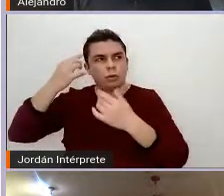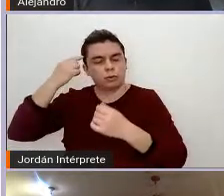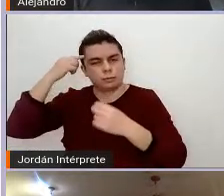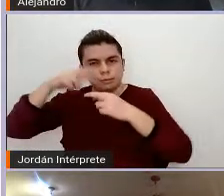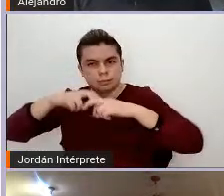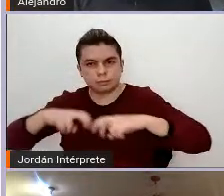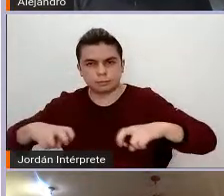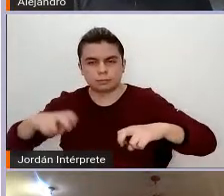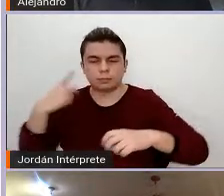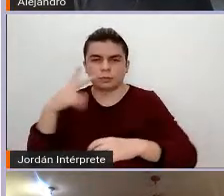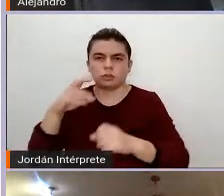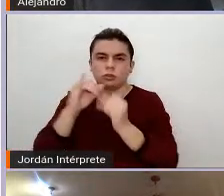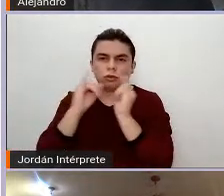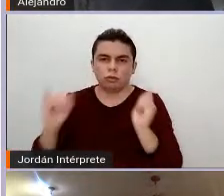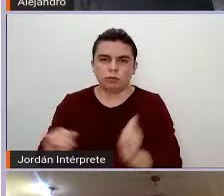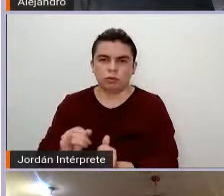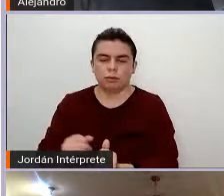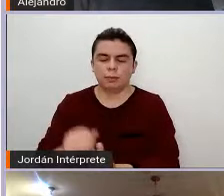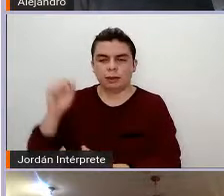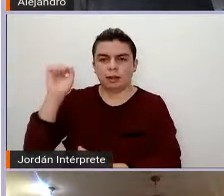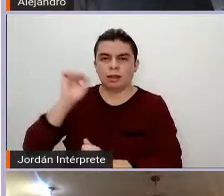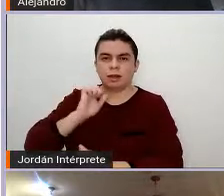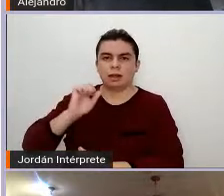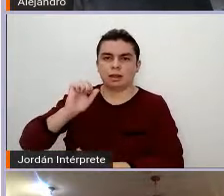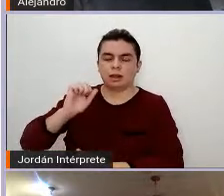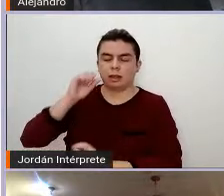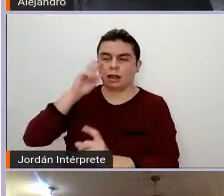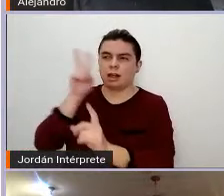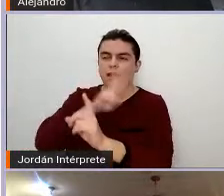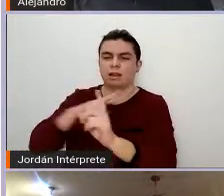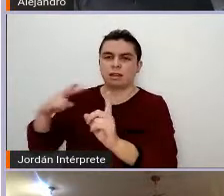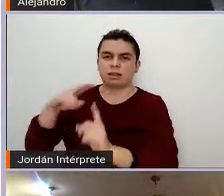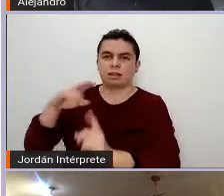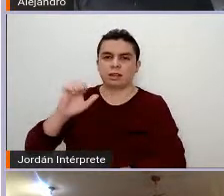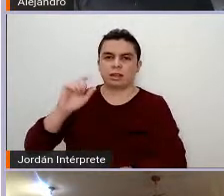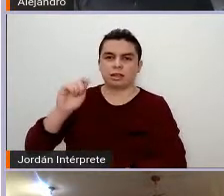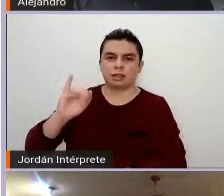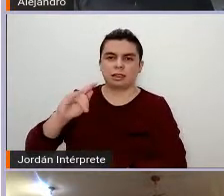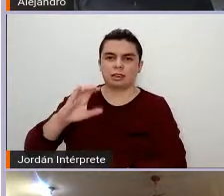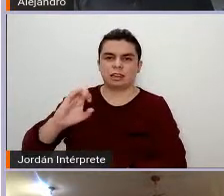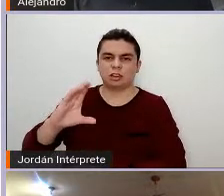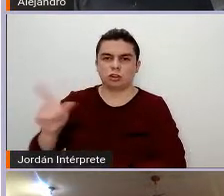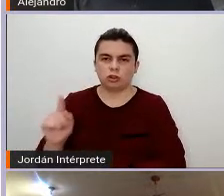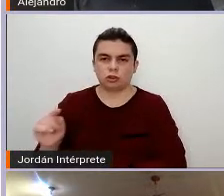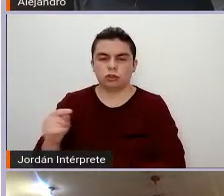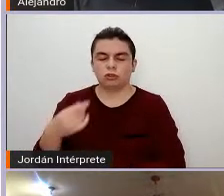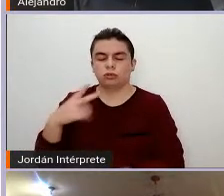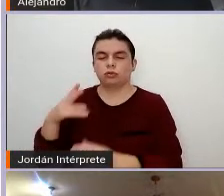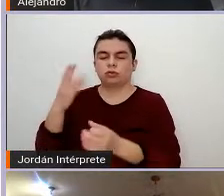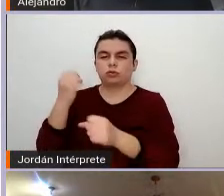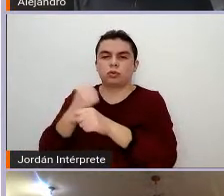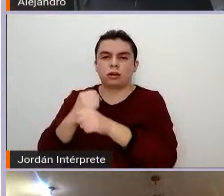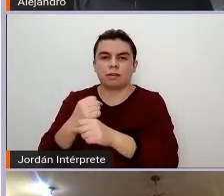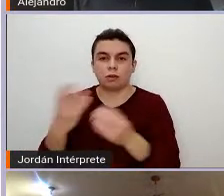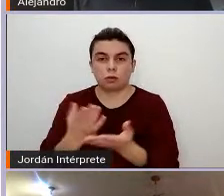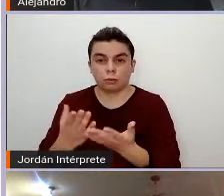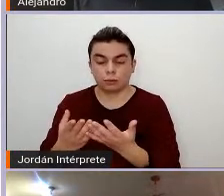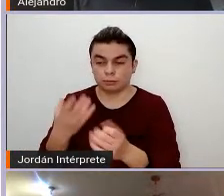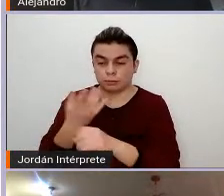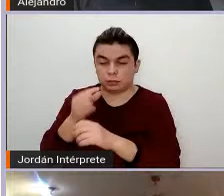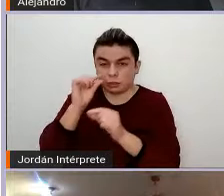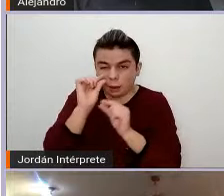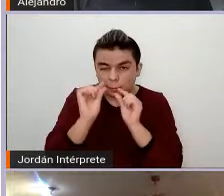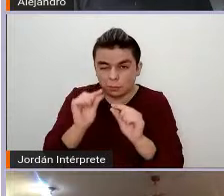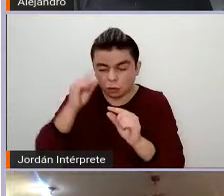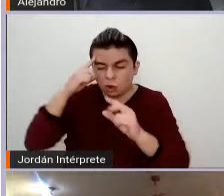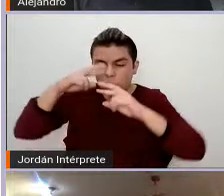de su obra. Esta definición resulta pionera en el sentido de que no solo es de los pocos análisis detallados